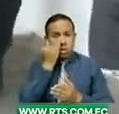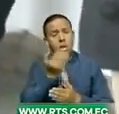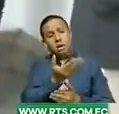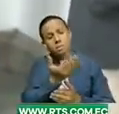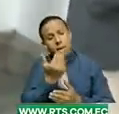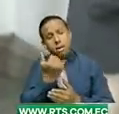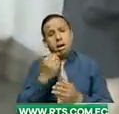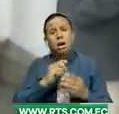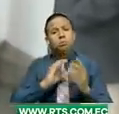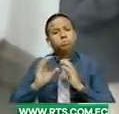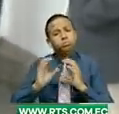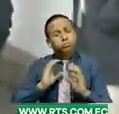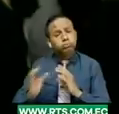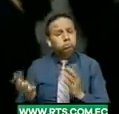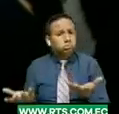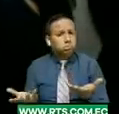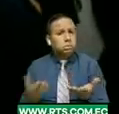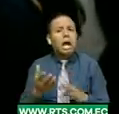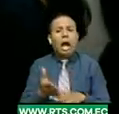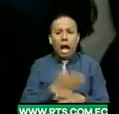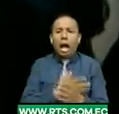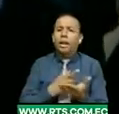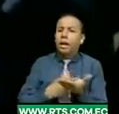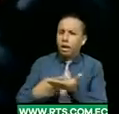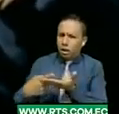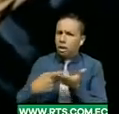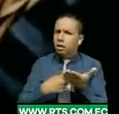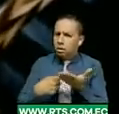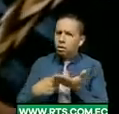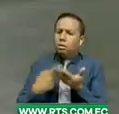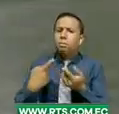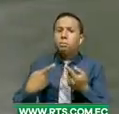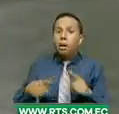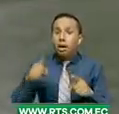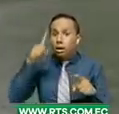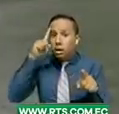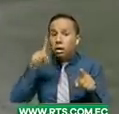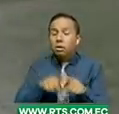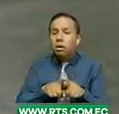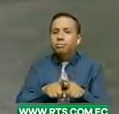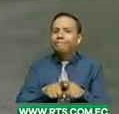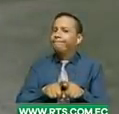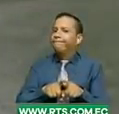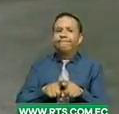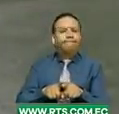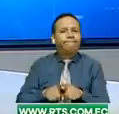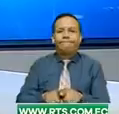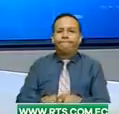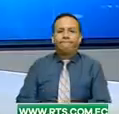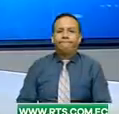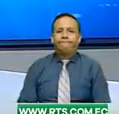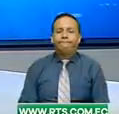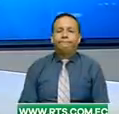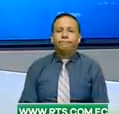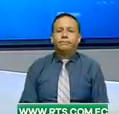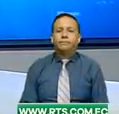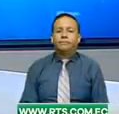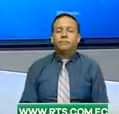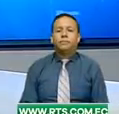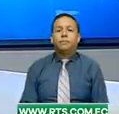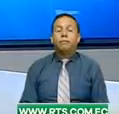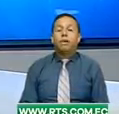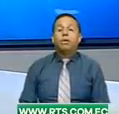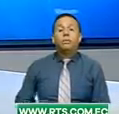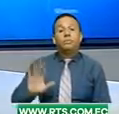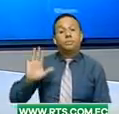hubo reuniones con la CONAIE, no hay consensos a la vista, informó Marilyn Jaramillo. Pero de su parte,